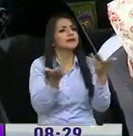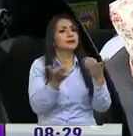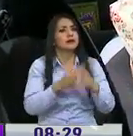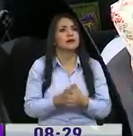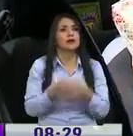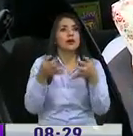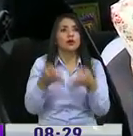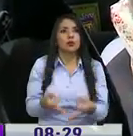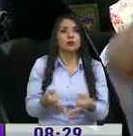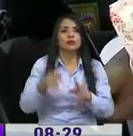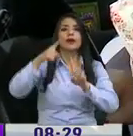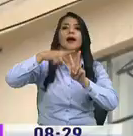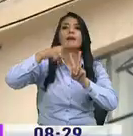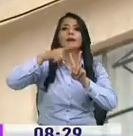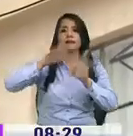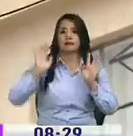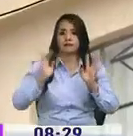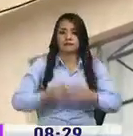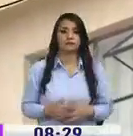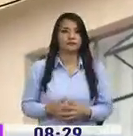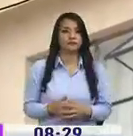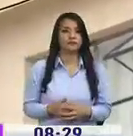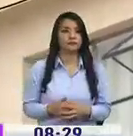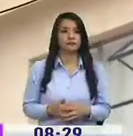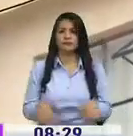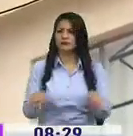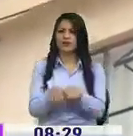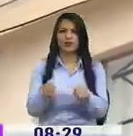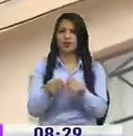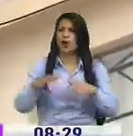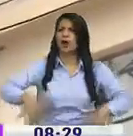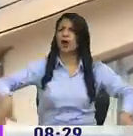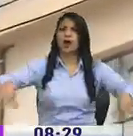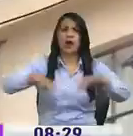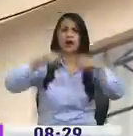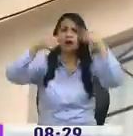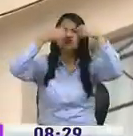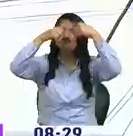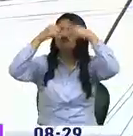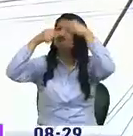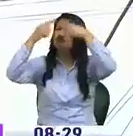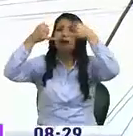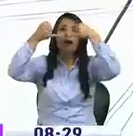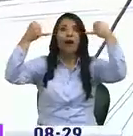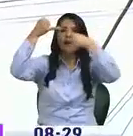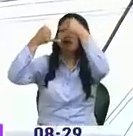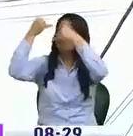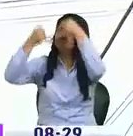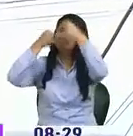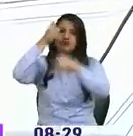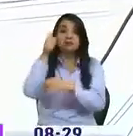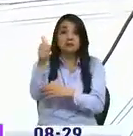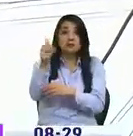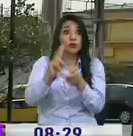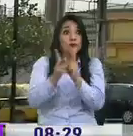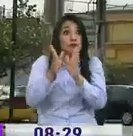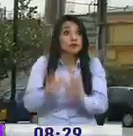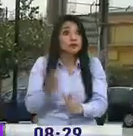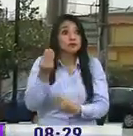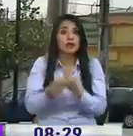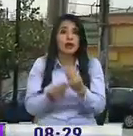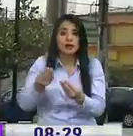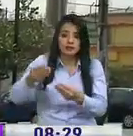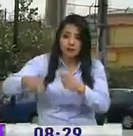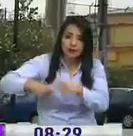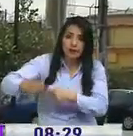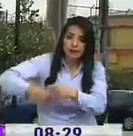dijo, soy de cable. Es común en este sector ver enredaderas de cables. Los propios vecinos han tenido que recoger los